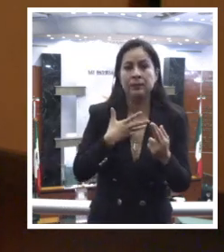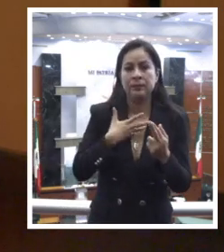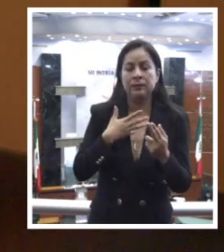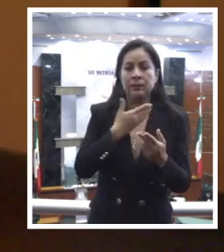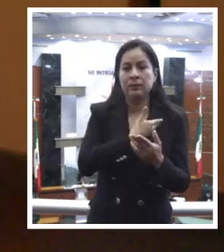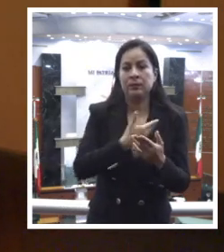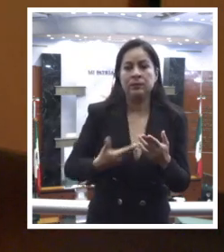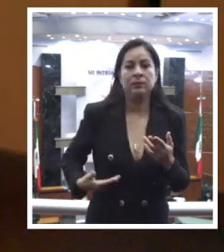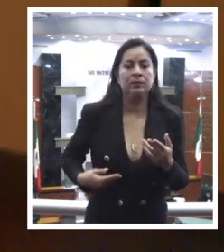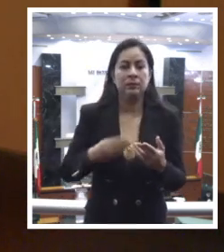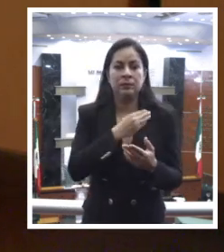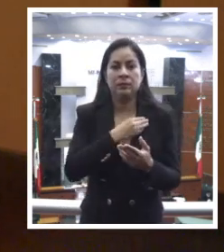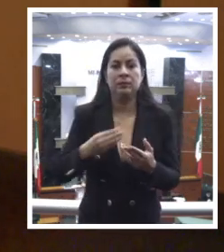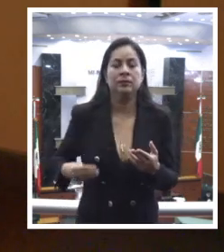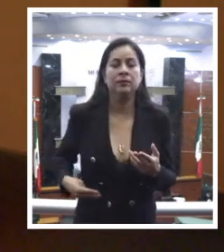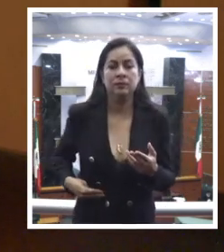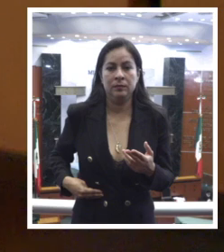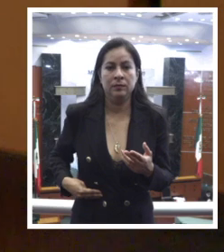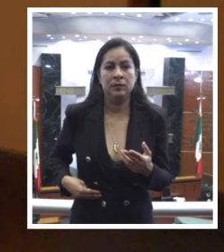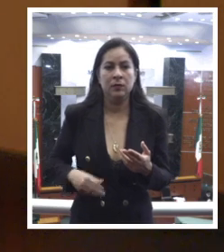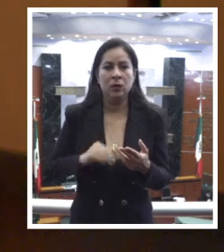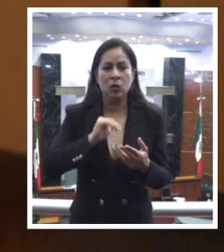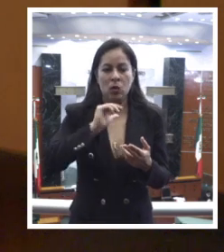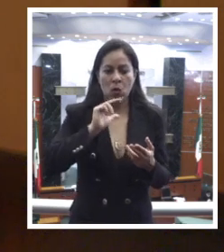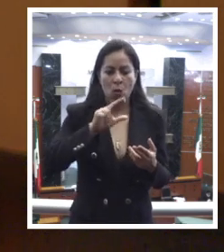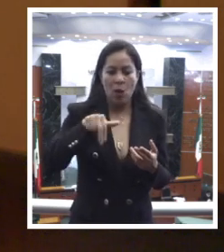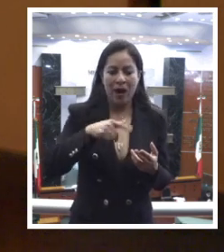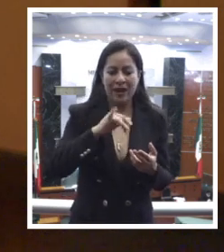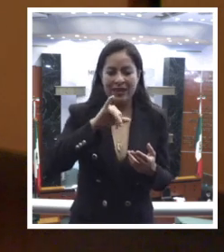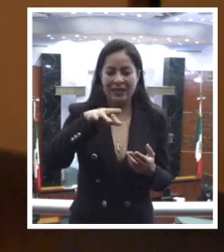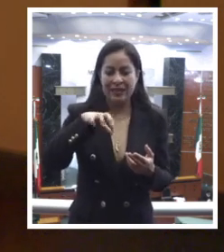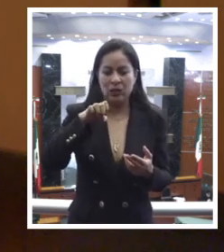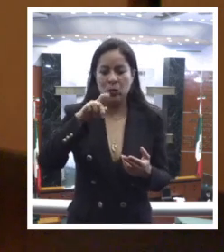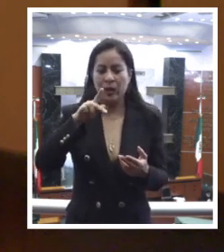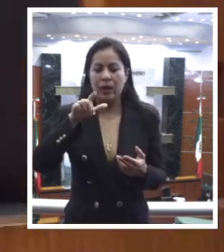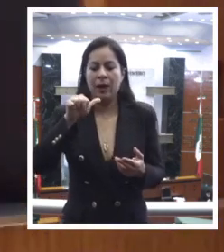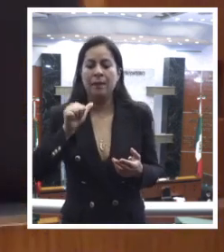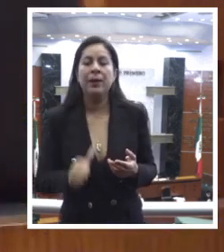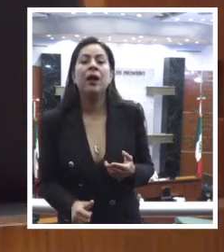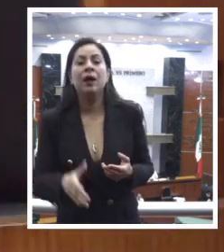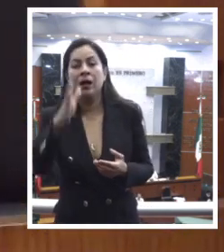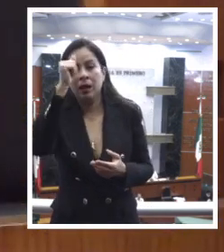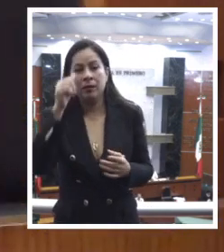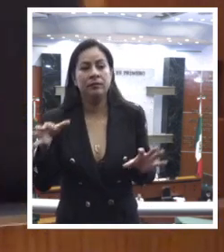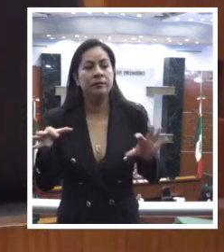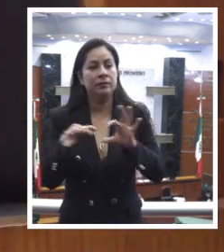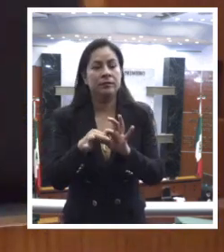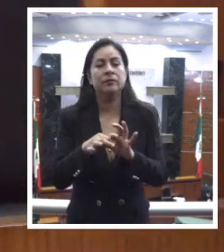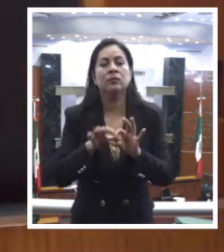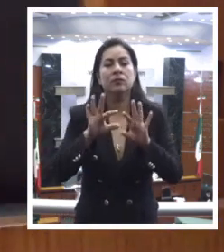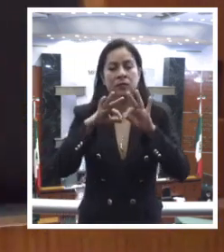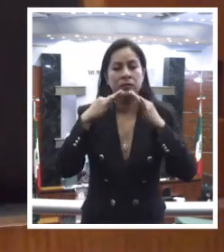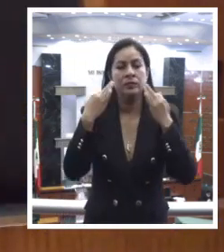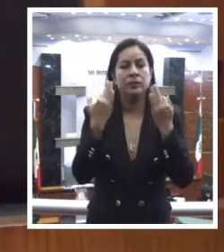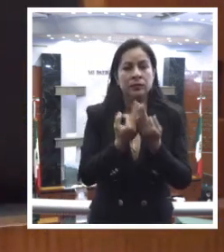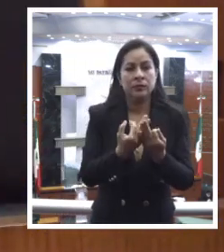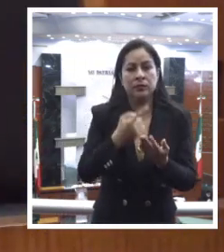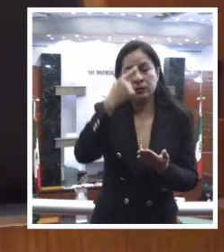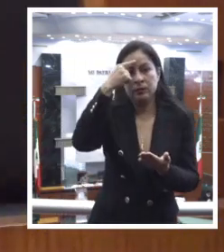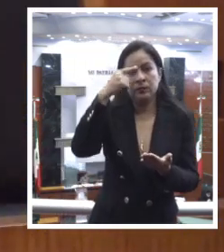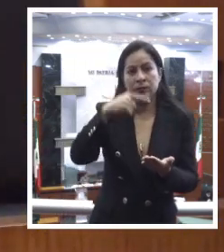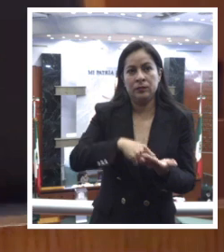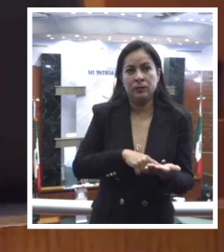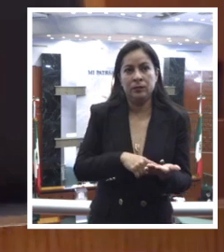el presidente municipal de Coajinico-Ilapa, con quien acordamos de manera conjunta una estrategia